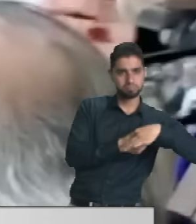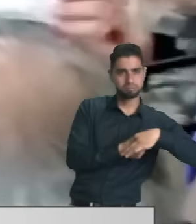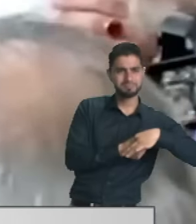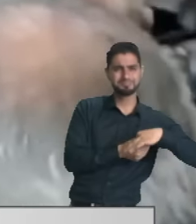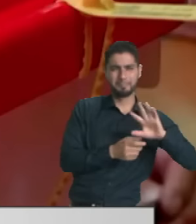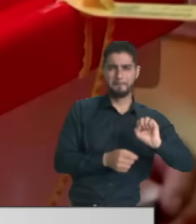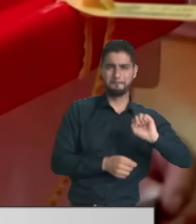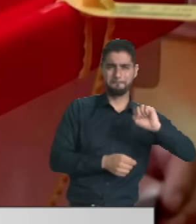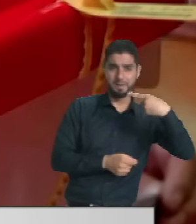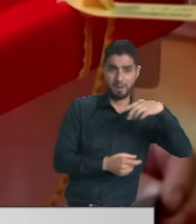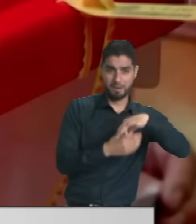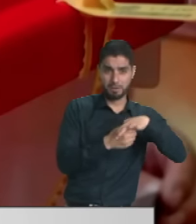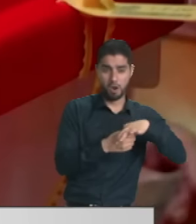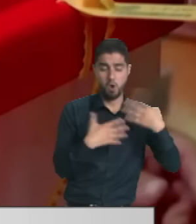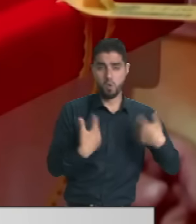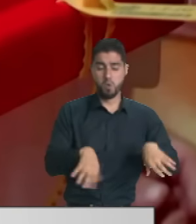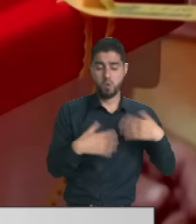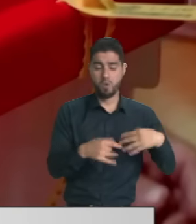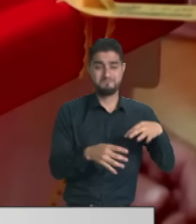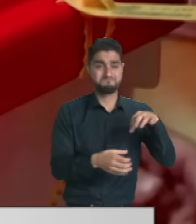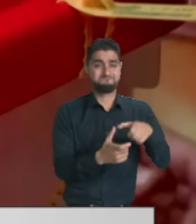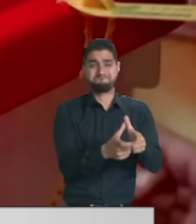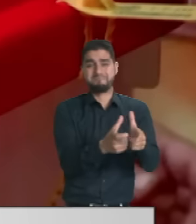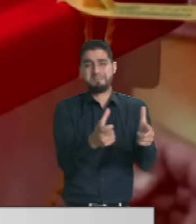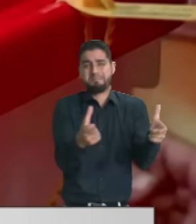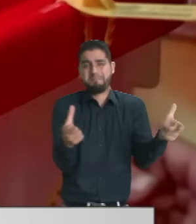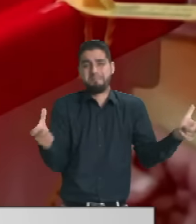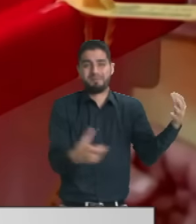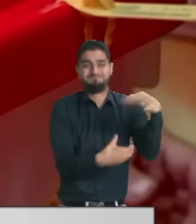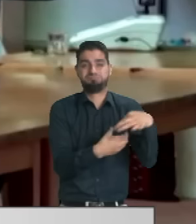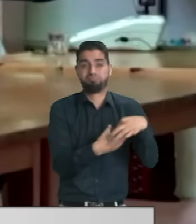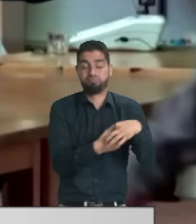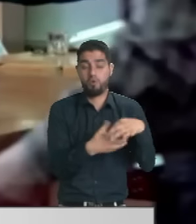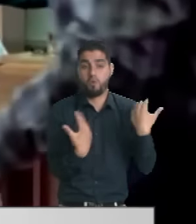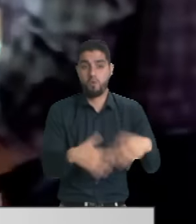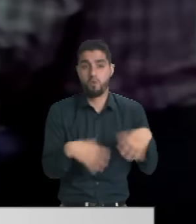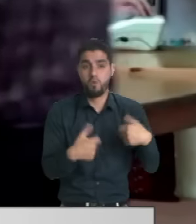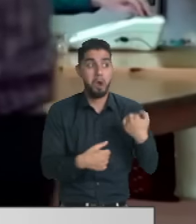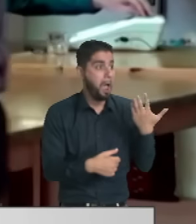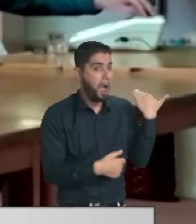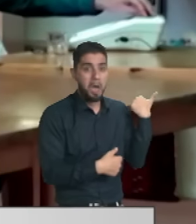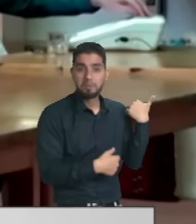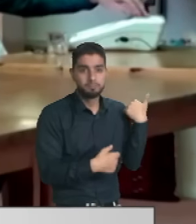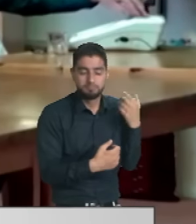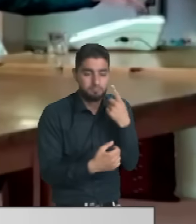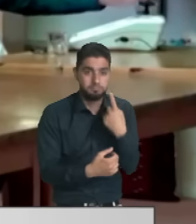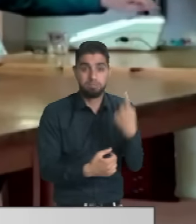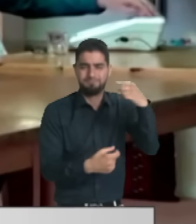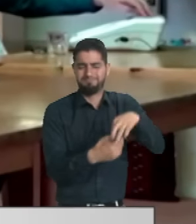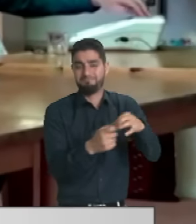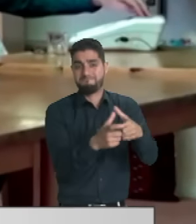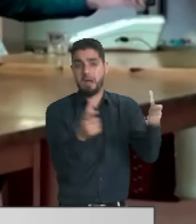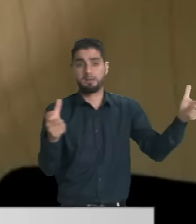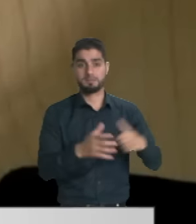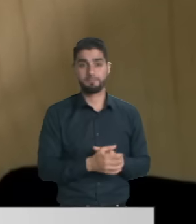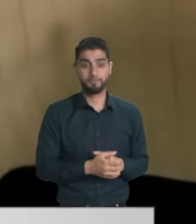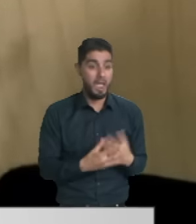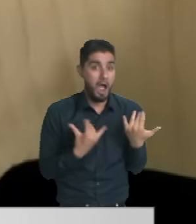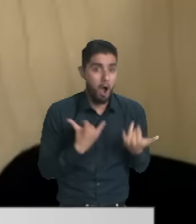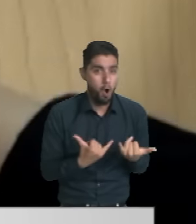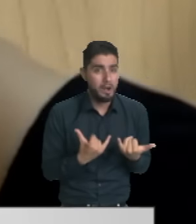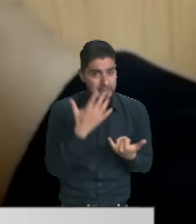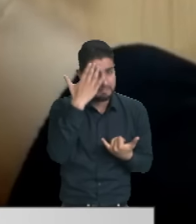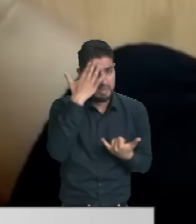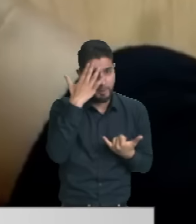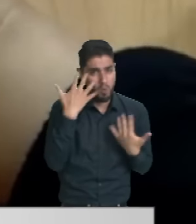participación récord. Las elecciones se producen en un contexto de crecientes tensiones regionales por la guerra de Gaza, la